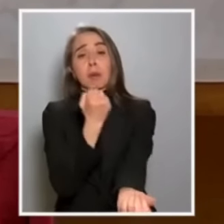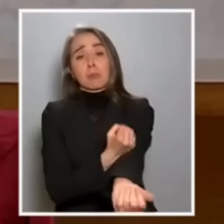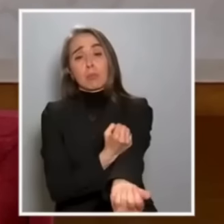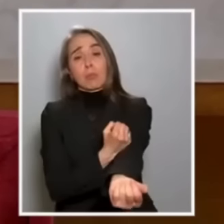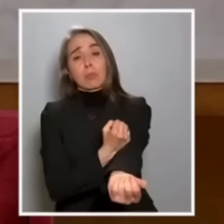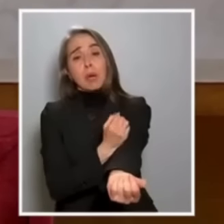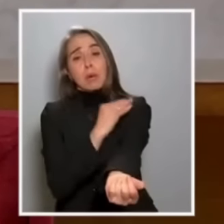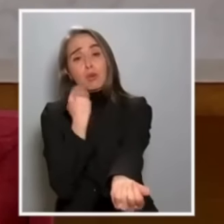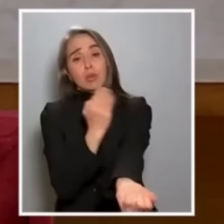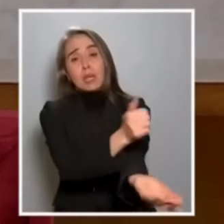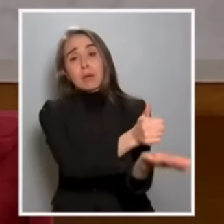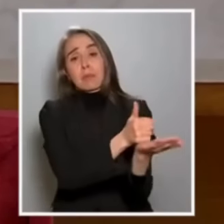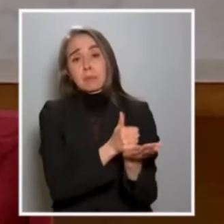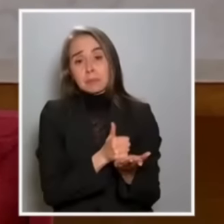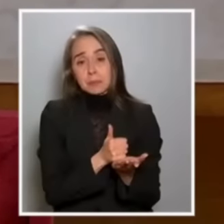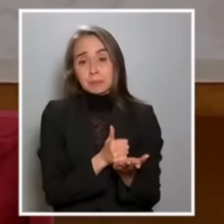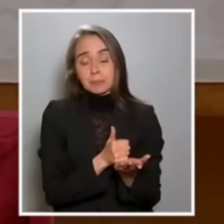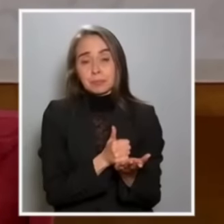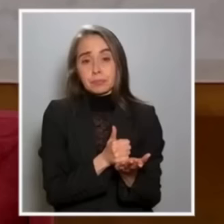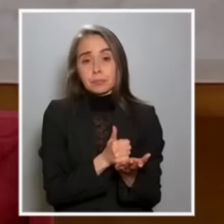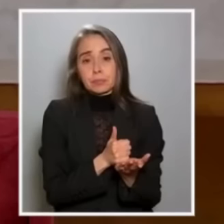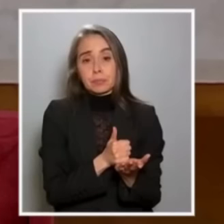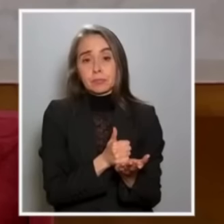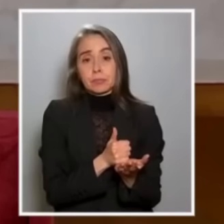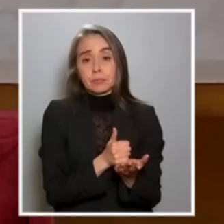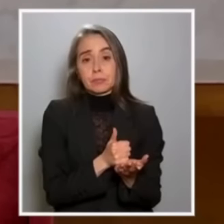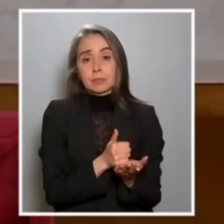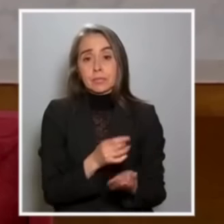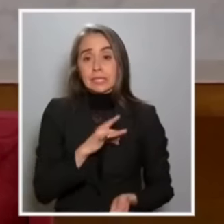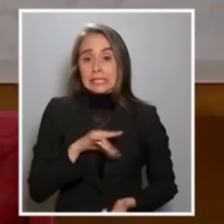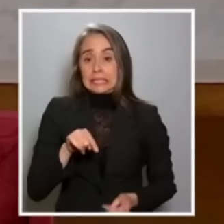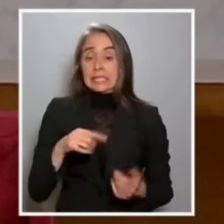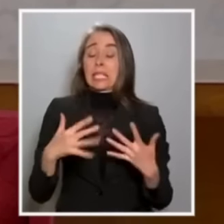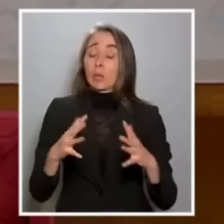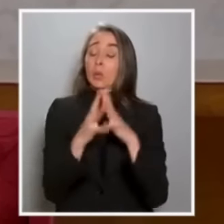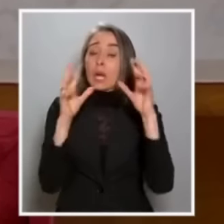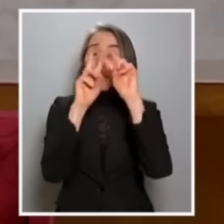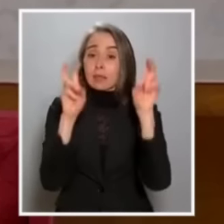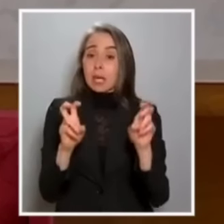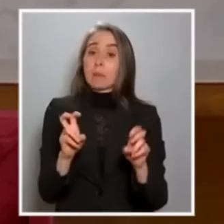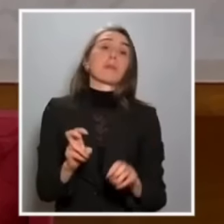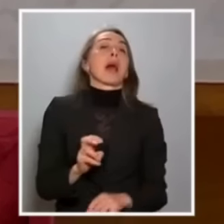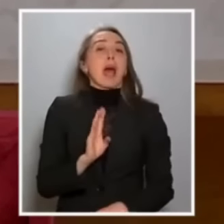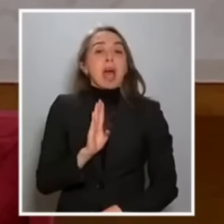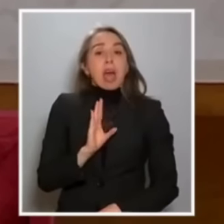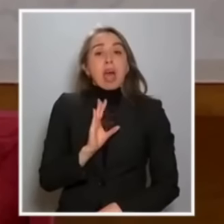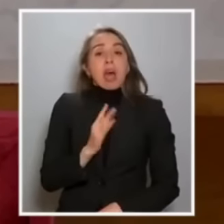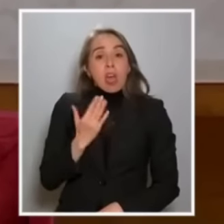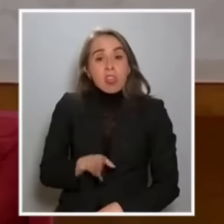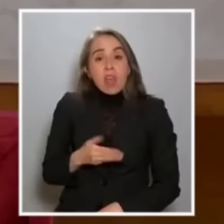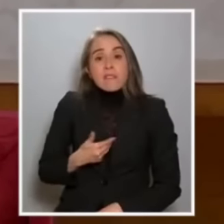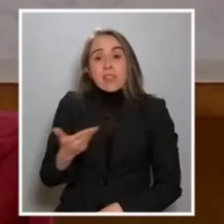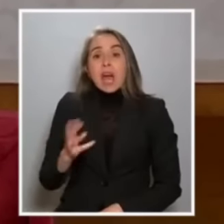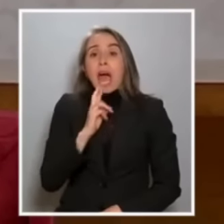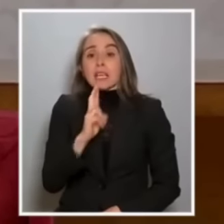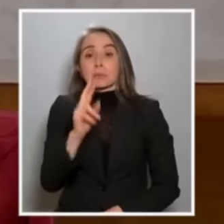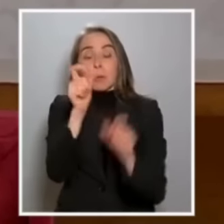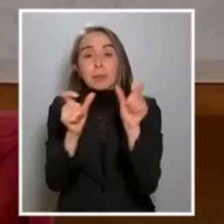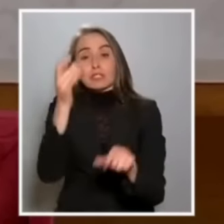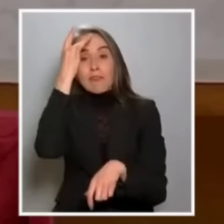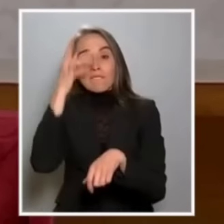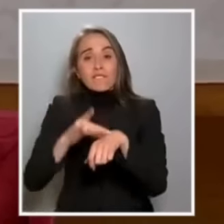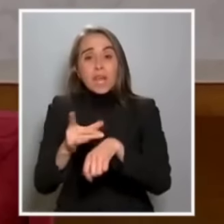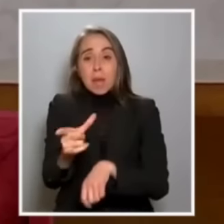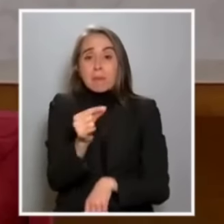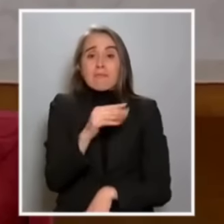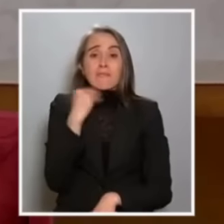En esto tenemos un gran tema pendiente. Le debemos una respuesta a quienes sufren enfermedades terminales e